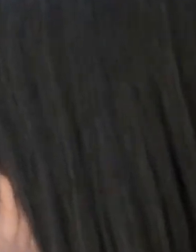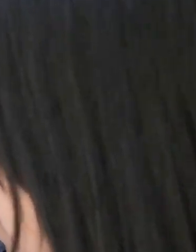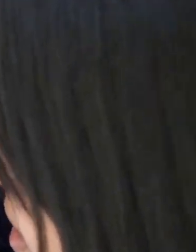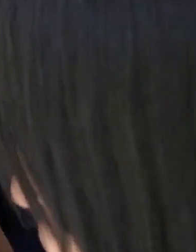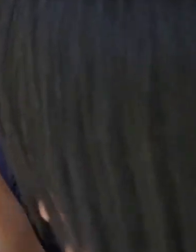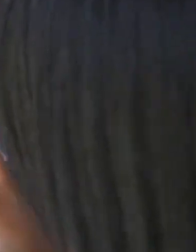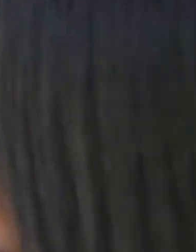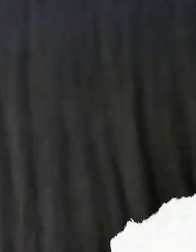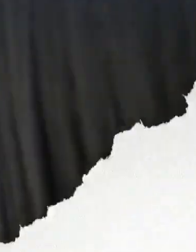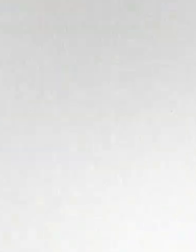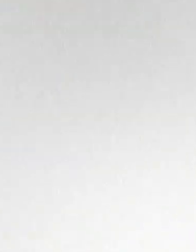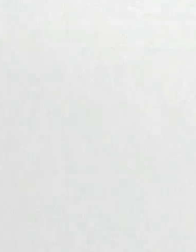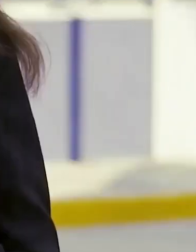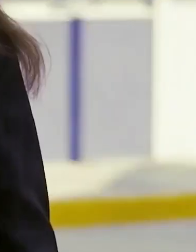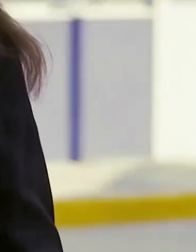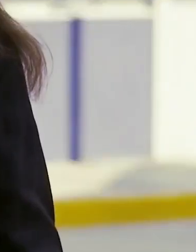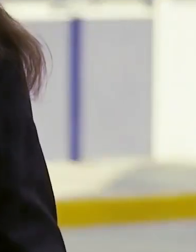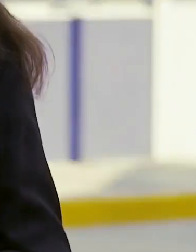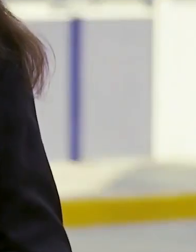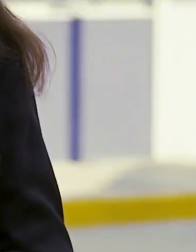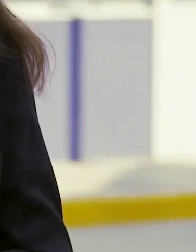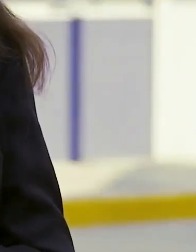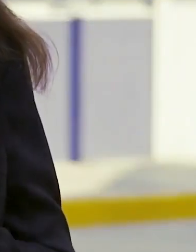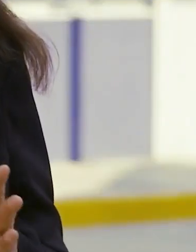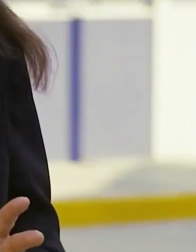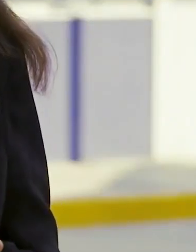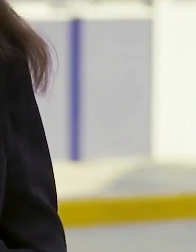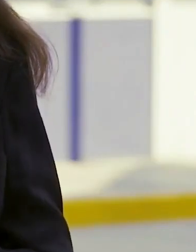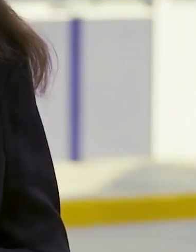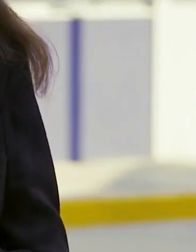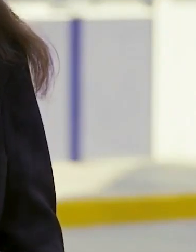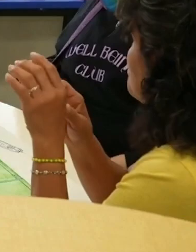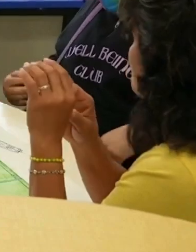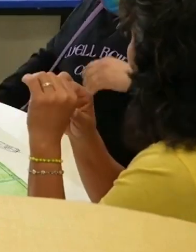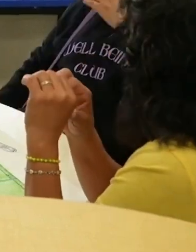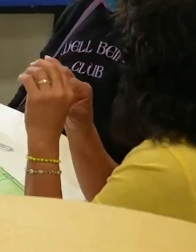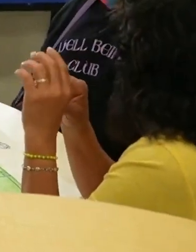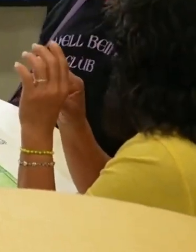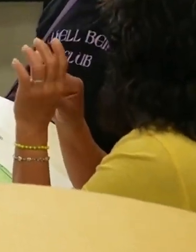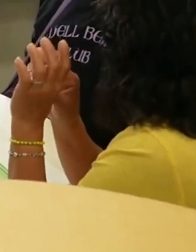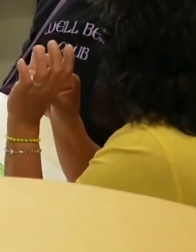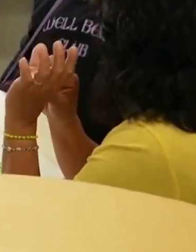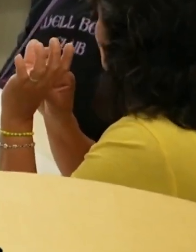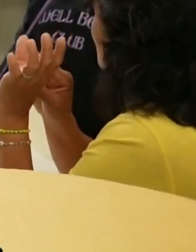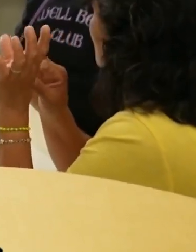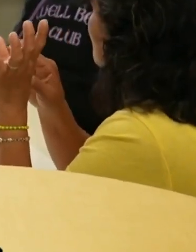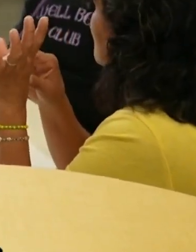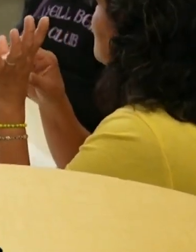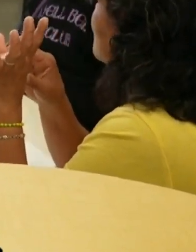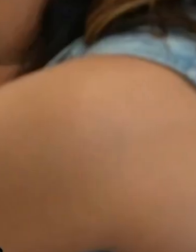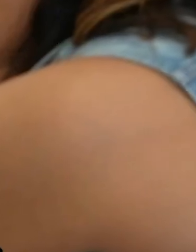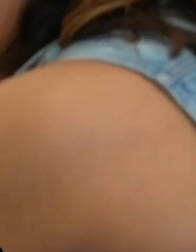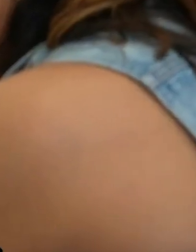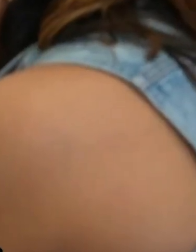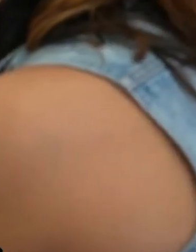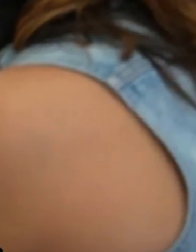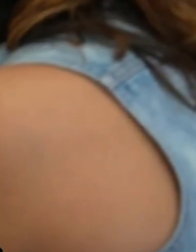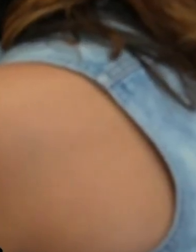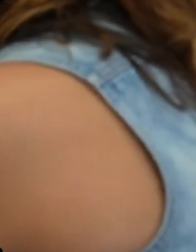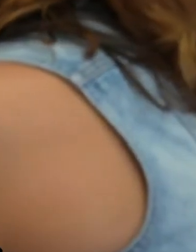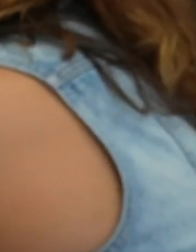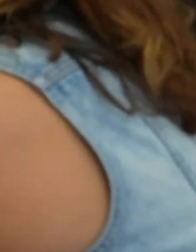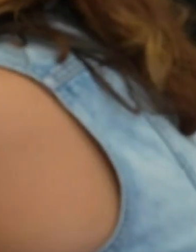tema, de no hacerlo un tabú. Esto arrasa a cualquier edad y a cualquier nivel social. Entonces podemos compartir